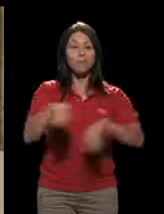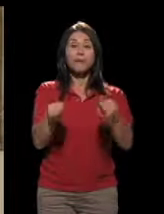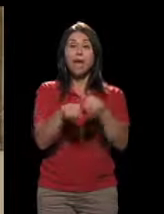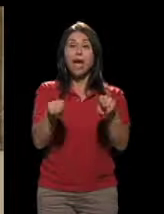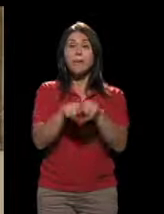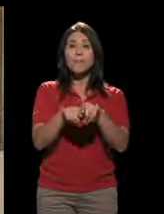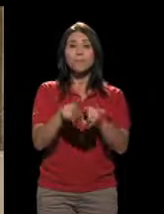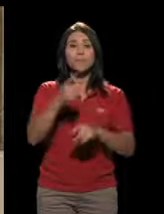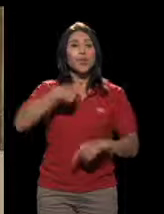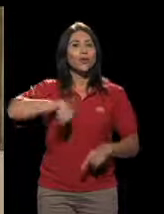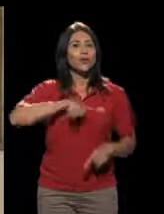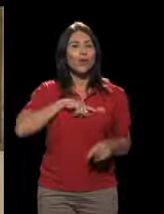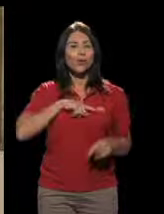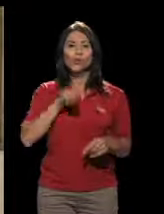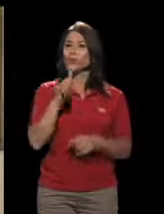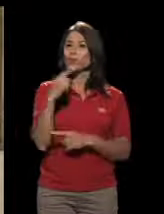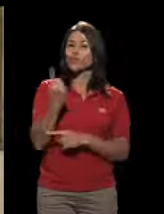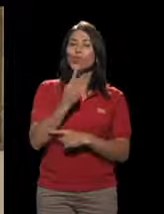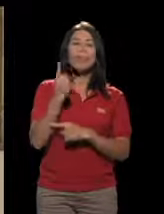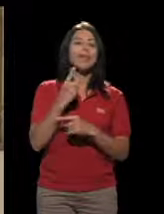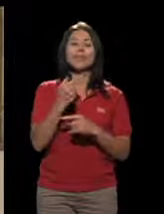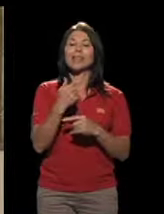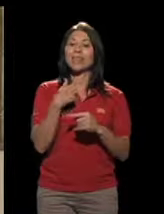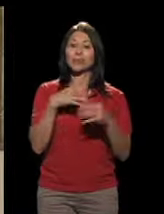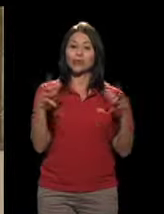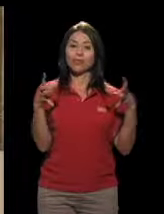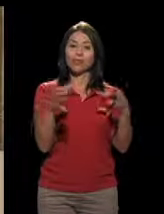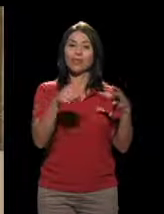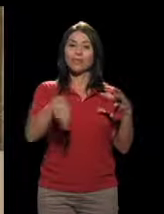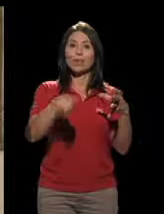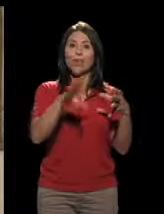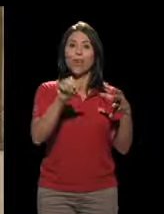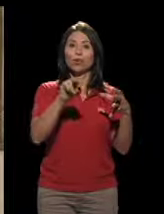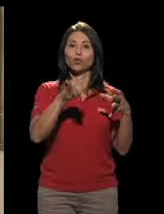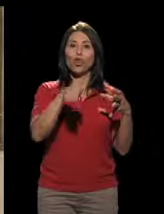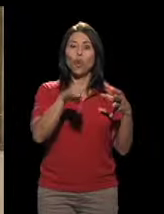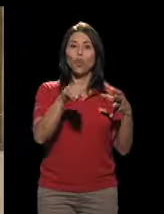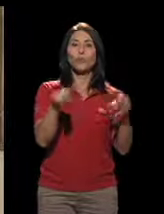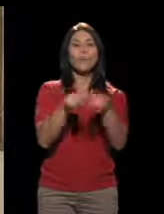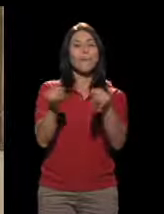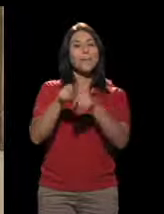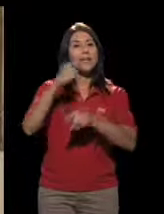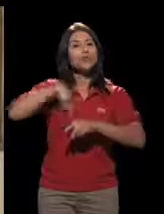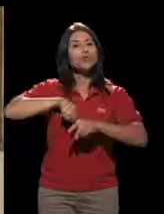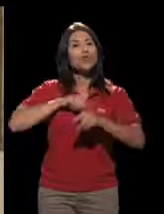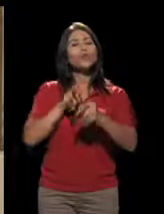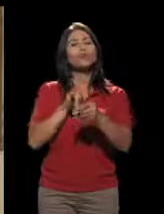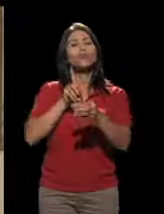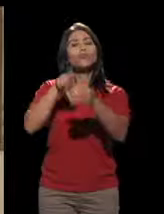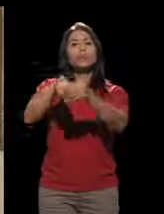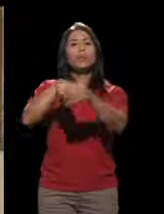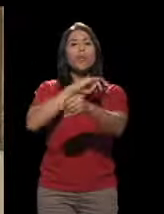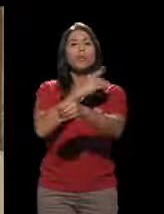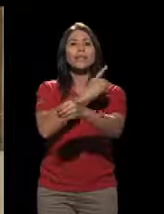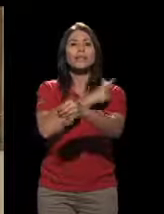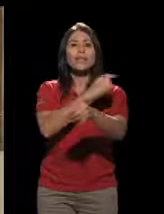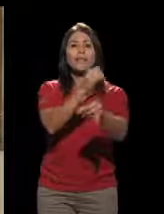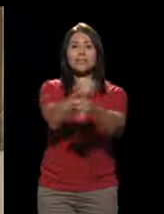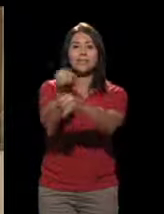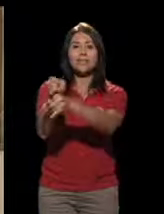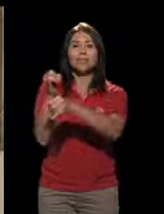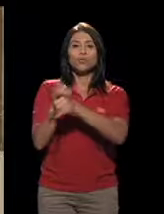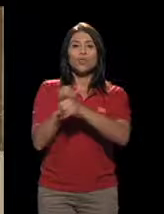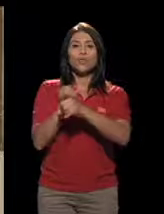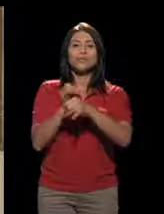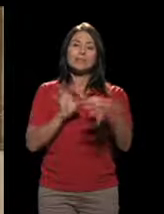igual, nosotros no nos hemos quedado únicamente con este consejo, también hemos integrado en juntas directivas de instituciones que tienen que